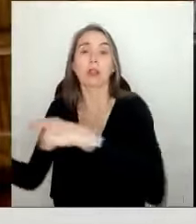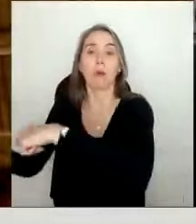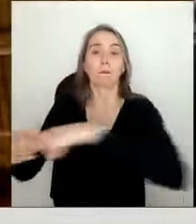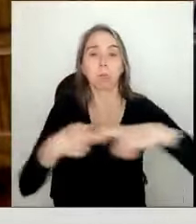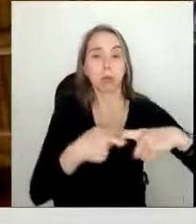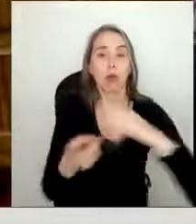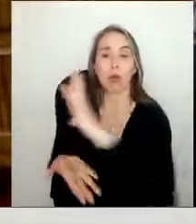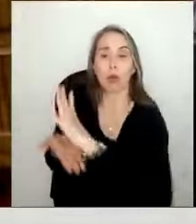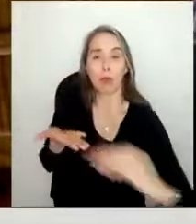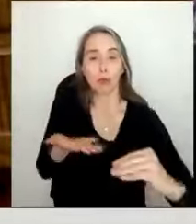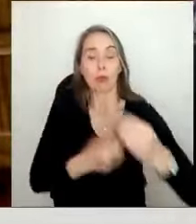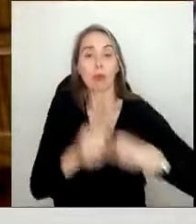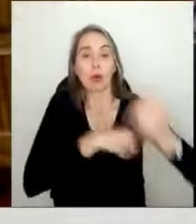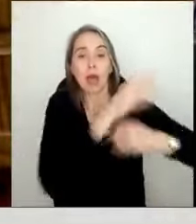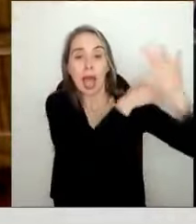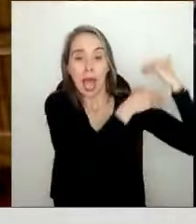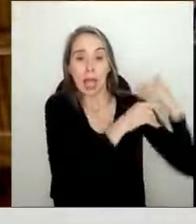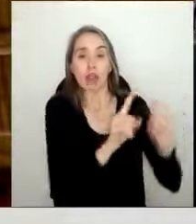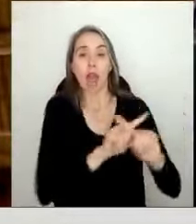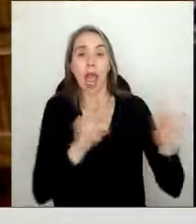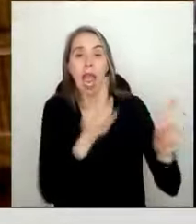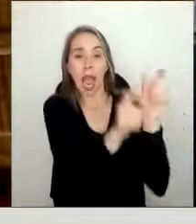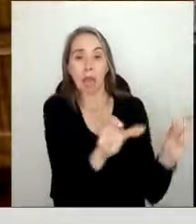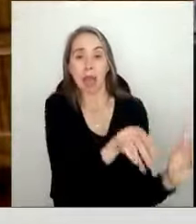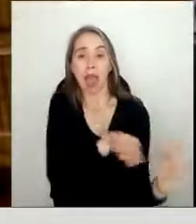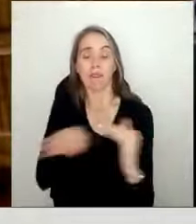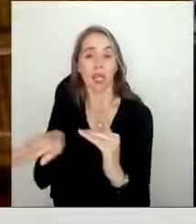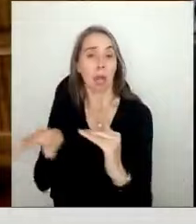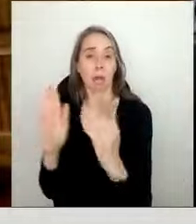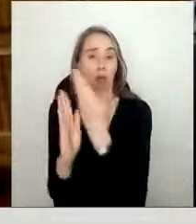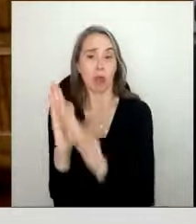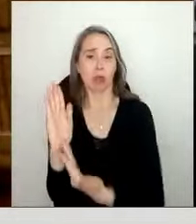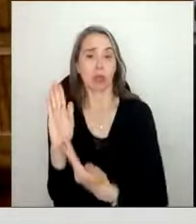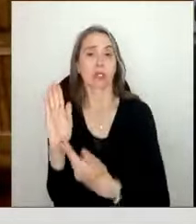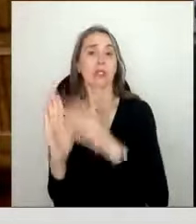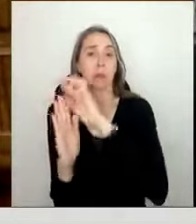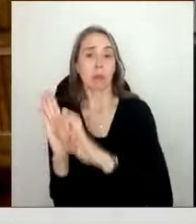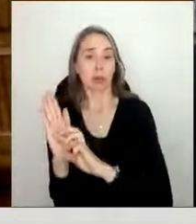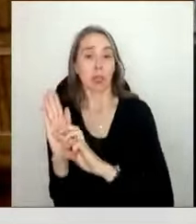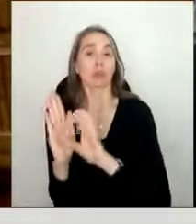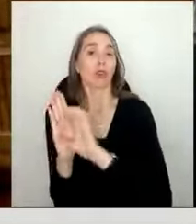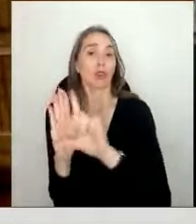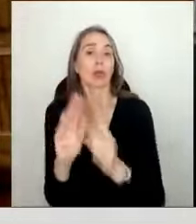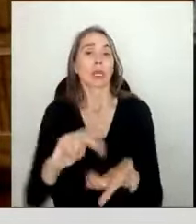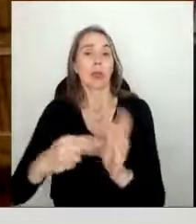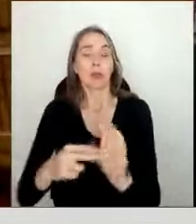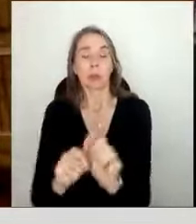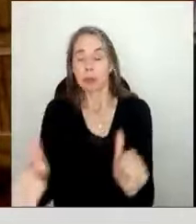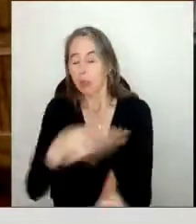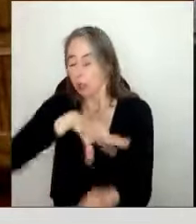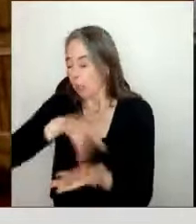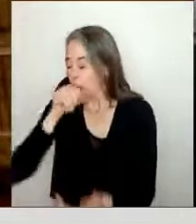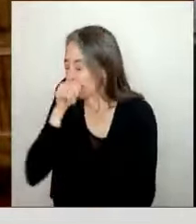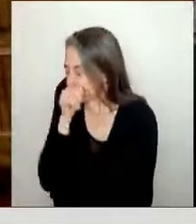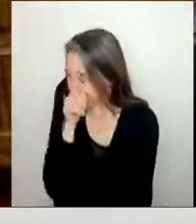décadas atrás jamás habrían respaldado un proyecto que dividía nuestro país en la retina de los